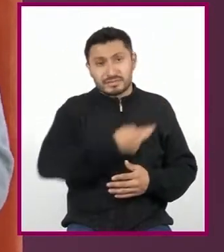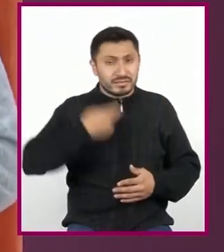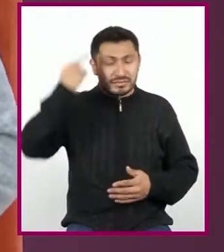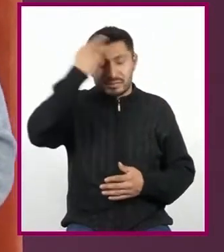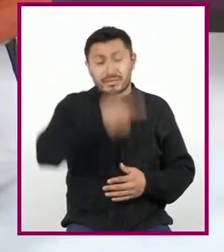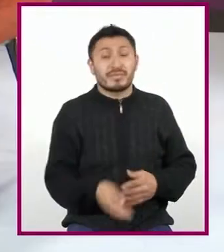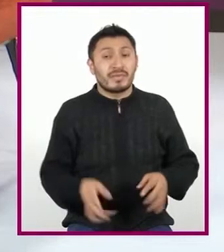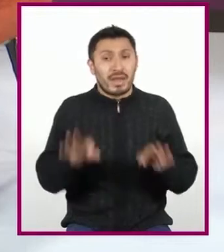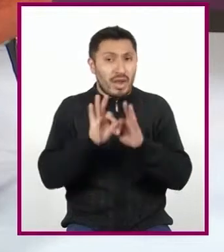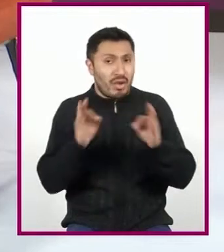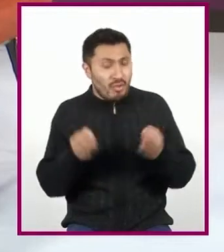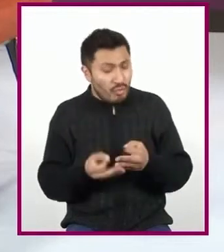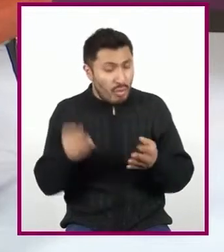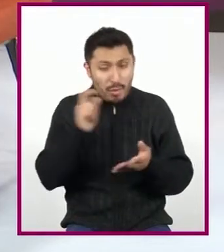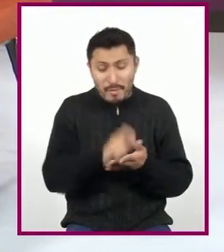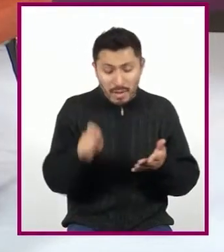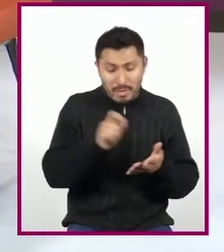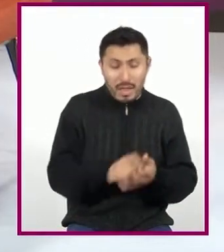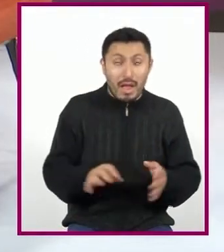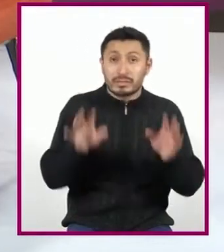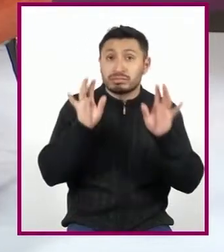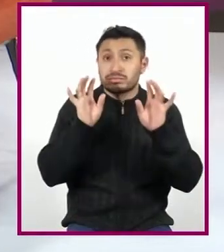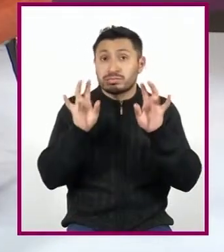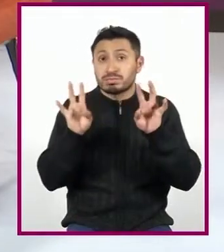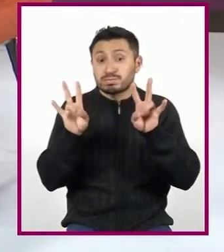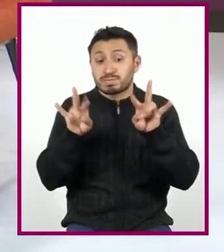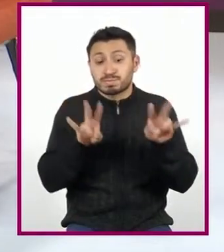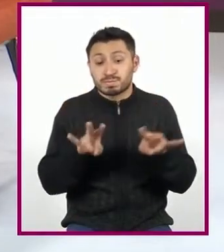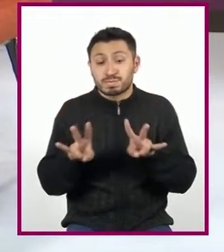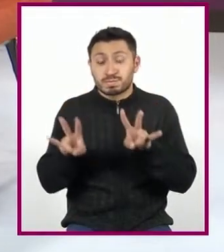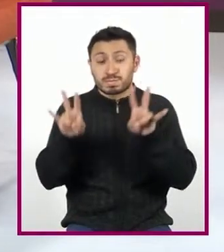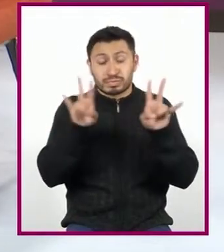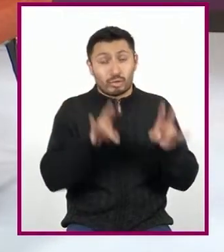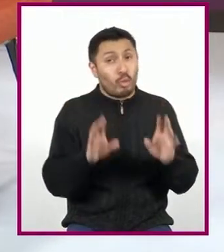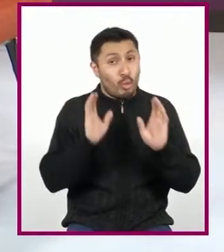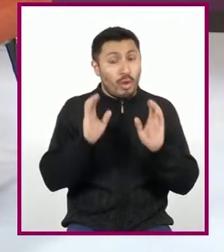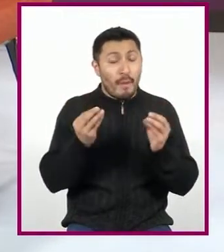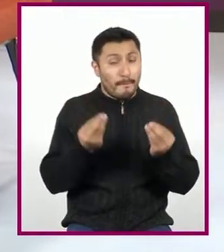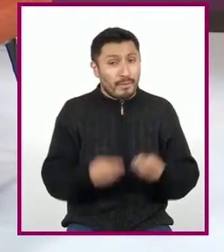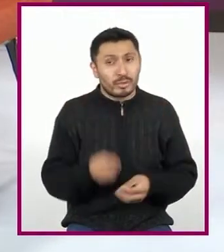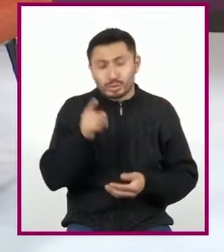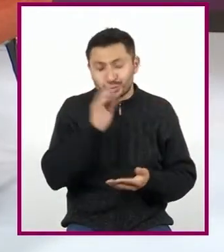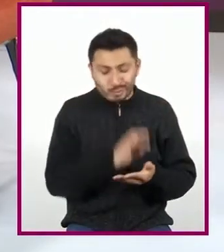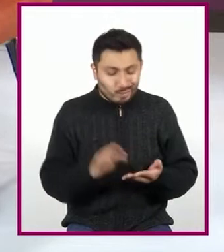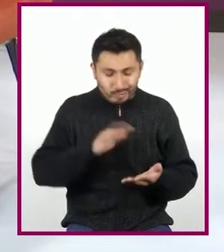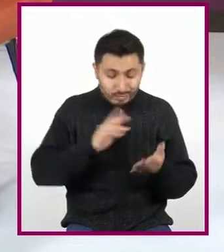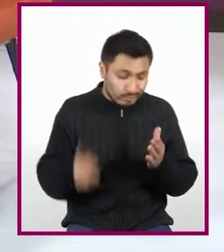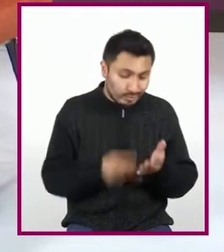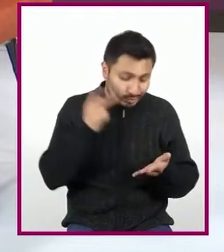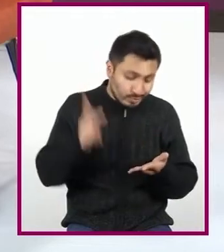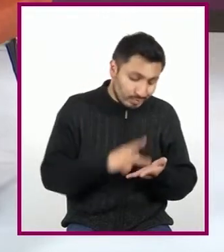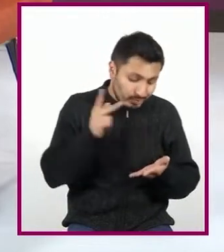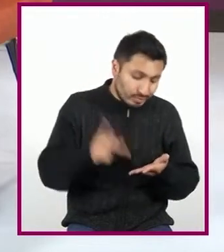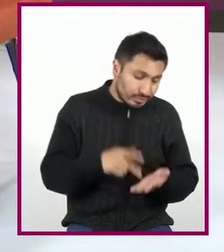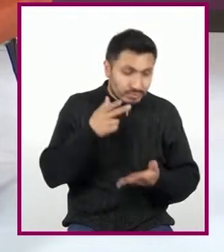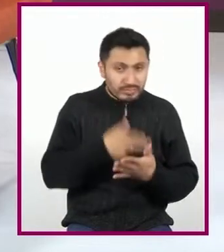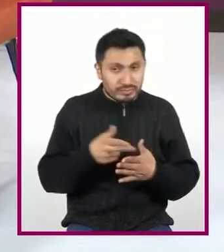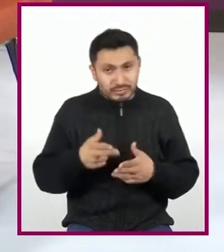menor, pero le da más objetividad a lo que se escribe porque hace juicios puntuales de la